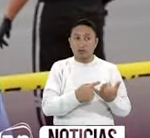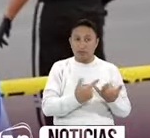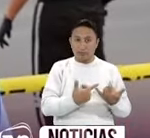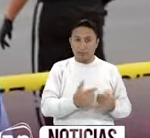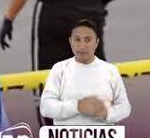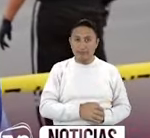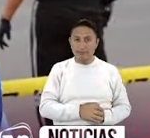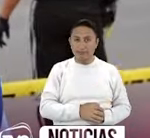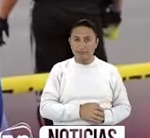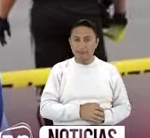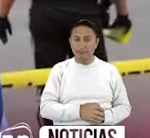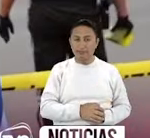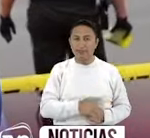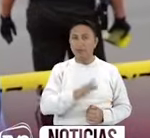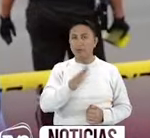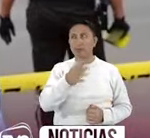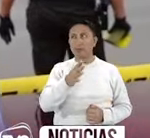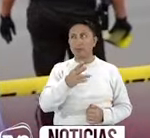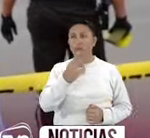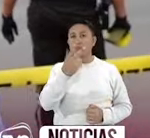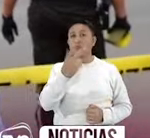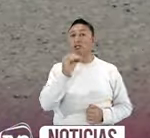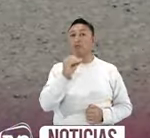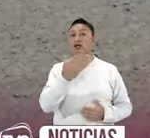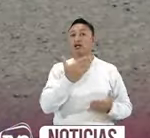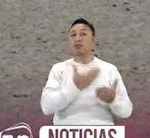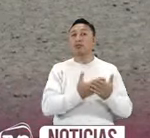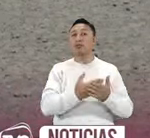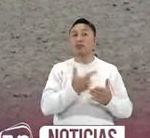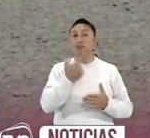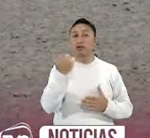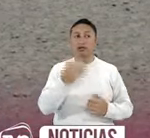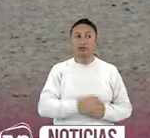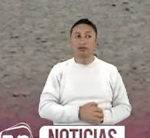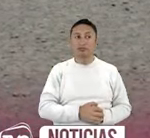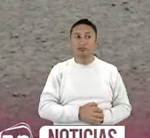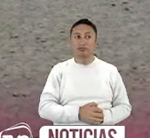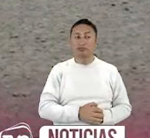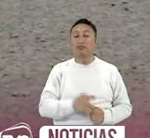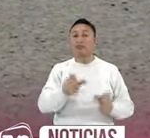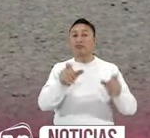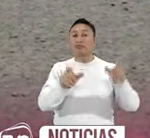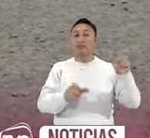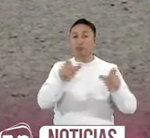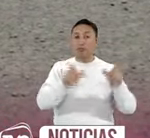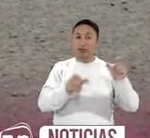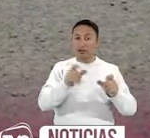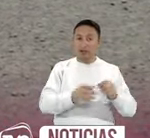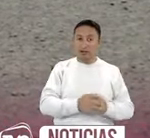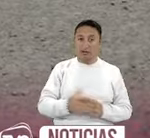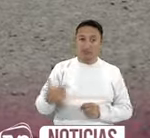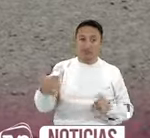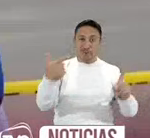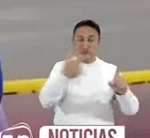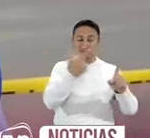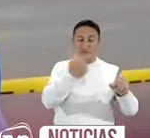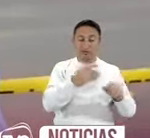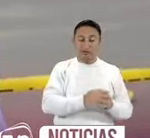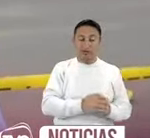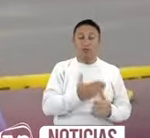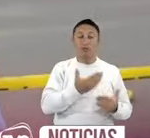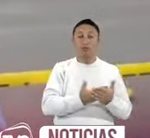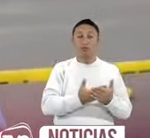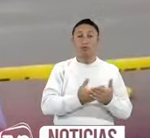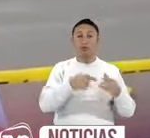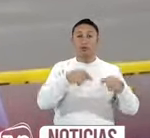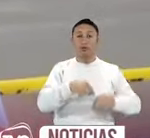identificado aproximadamente 20 indicios balísticos. Parece que han intervenido varias personas al momento de disparar, porque los indicios balísticos, algunos han caído inclusive